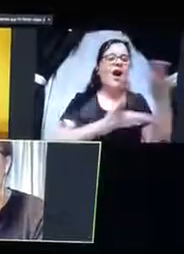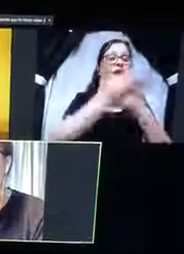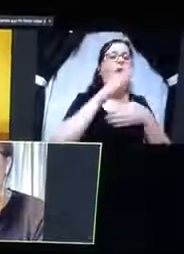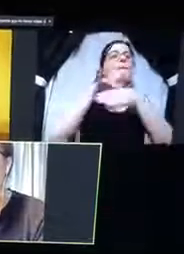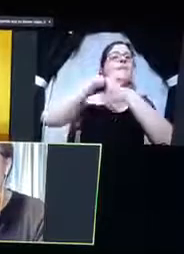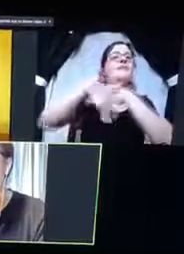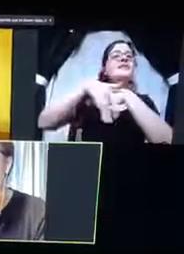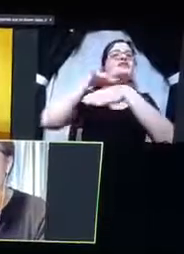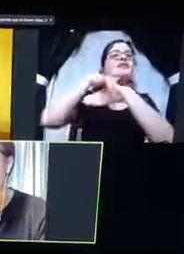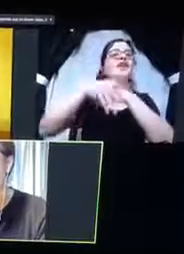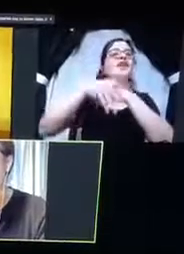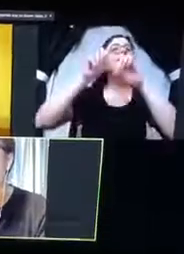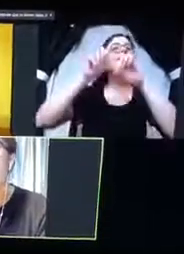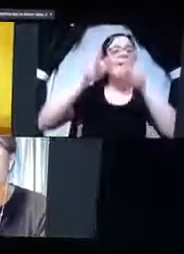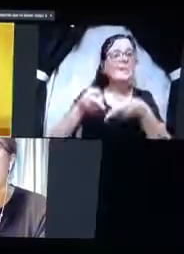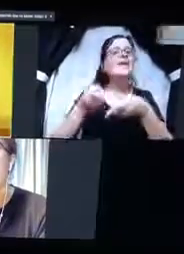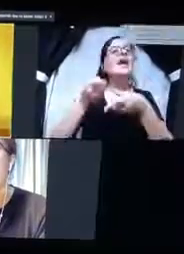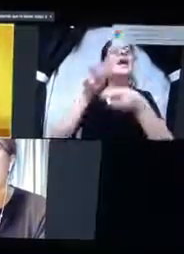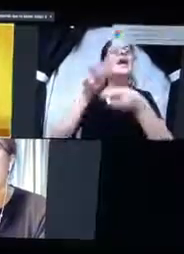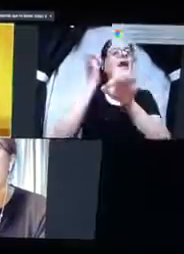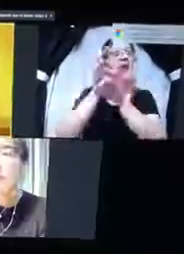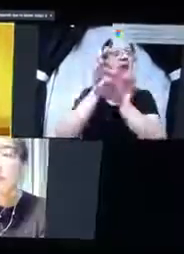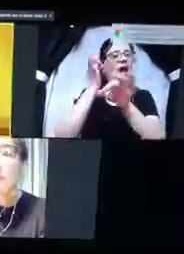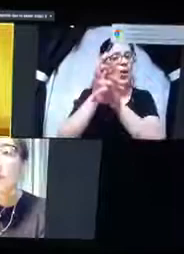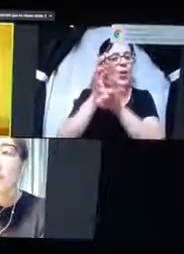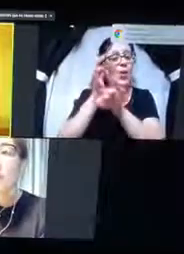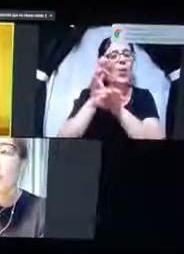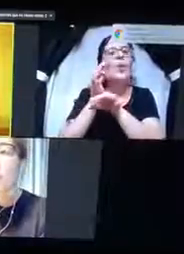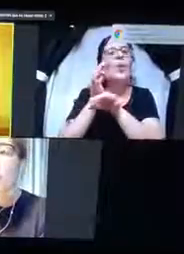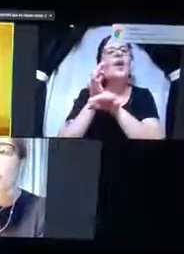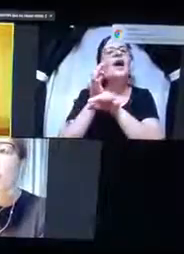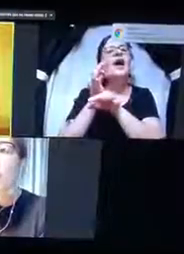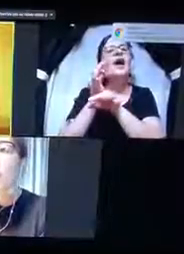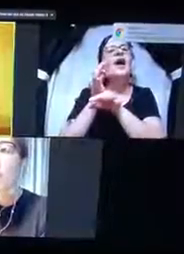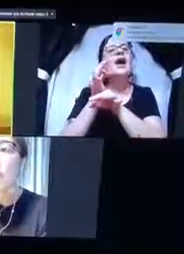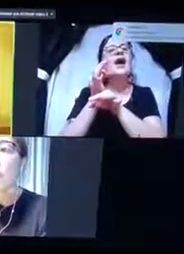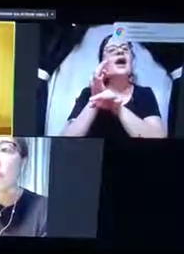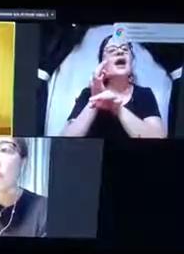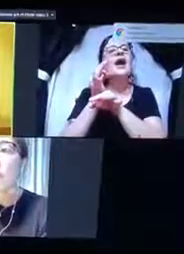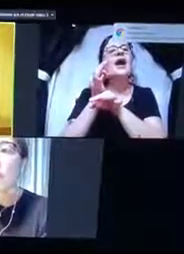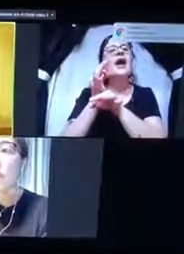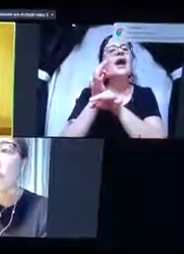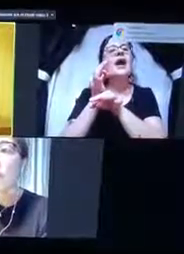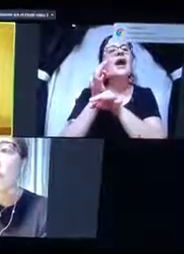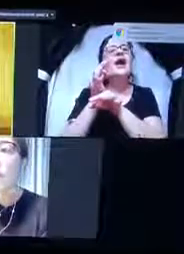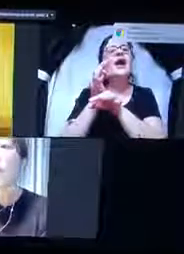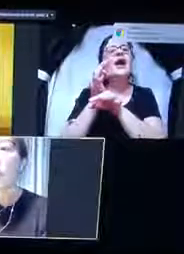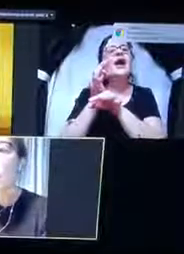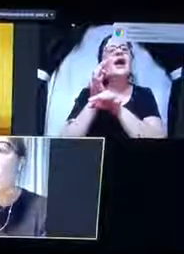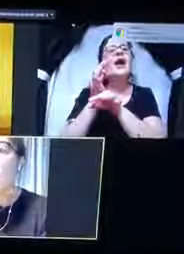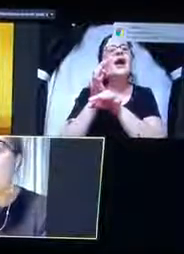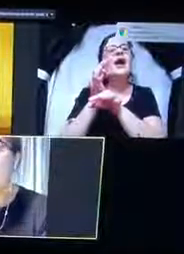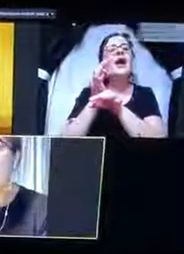trabajo. En la Escuela Especial de Puerto Iguazú. Ahí tenemos a otros profesionales que también están